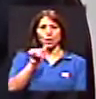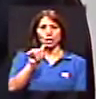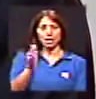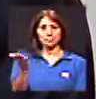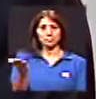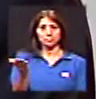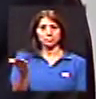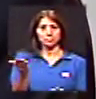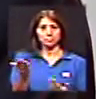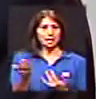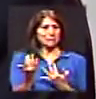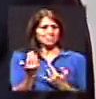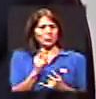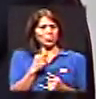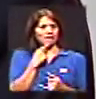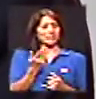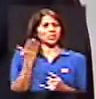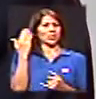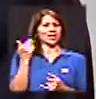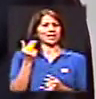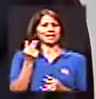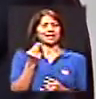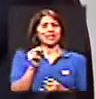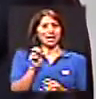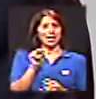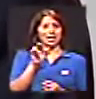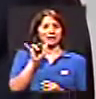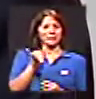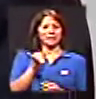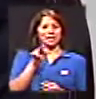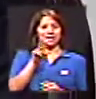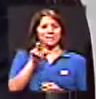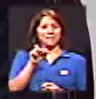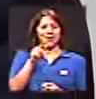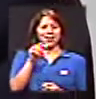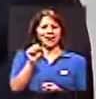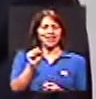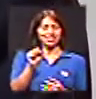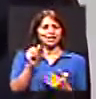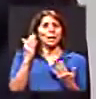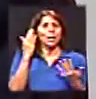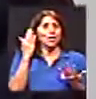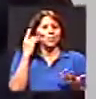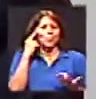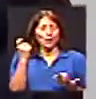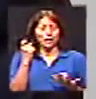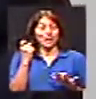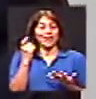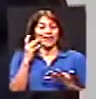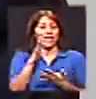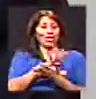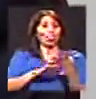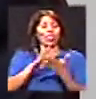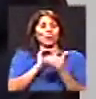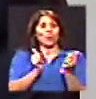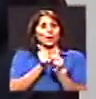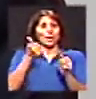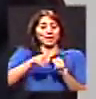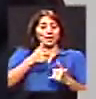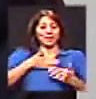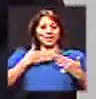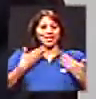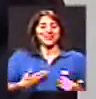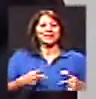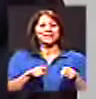Espero no haber dicho Henry Vargas, porque Henry Vargas es, además de la confusión con el Vargas,